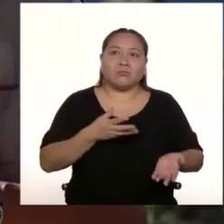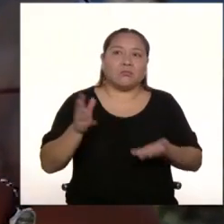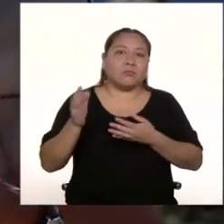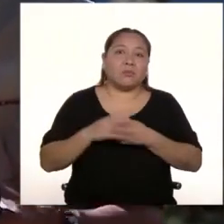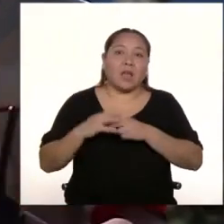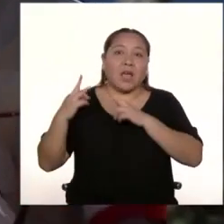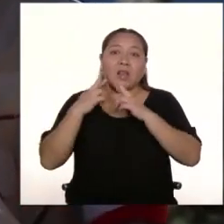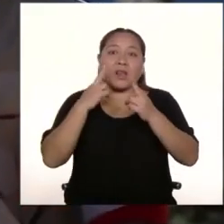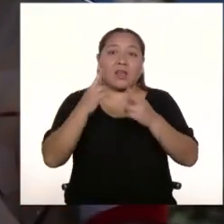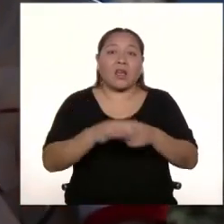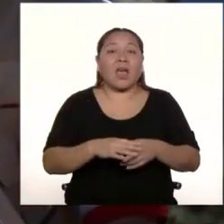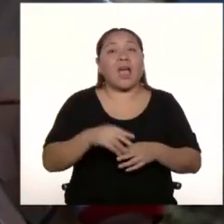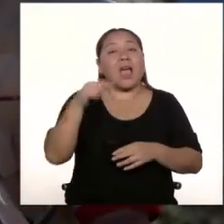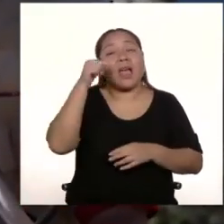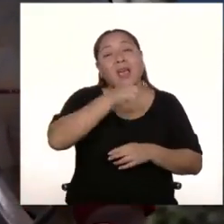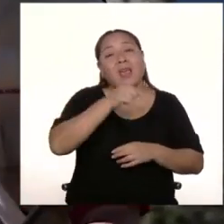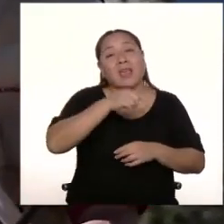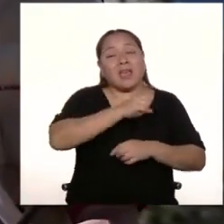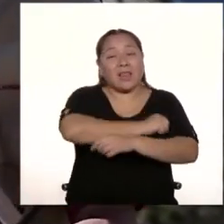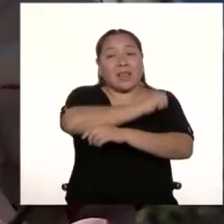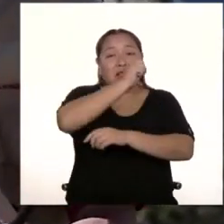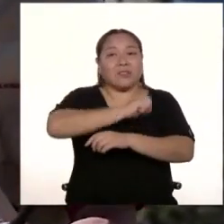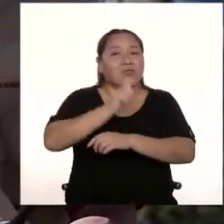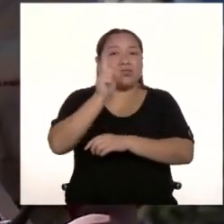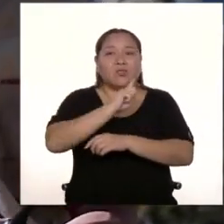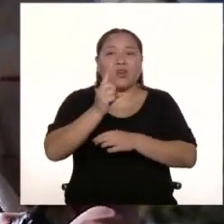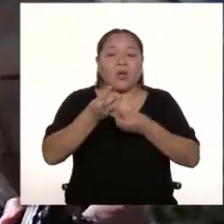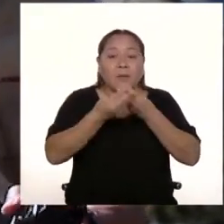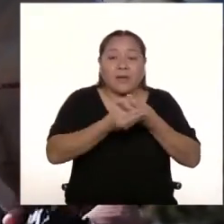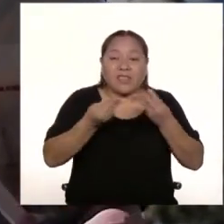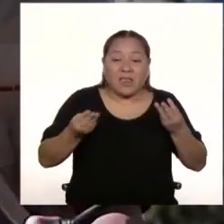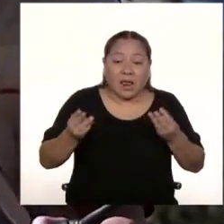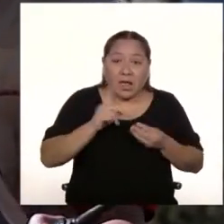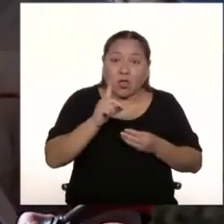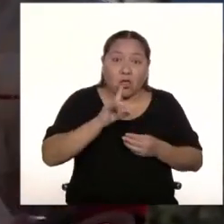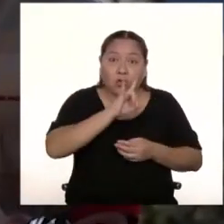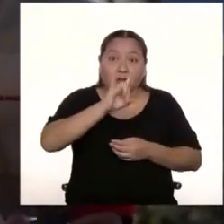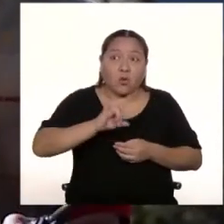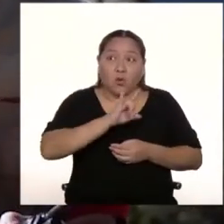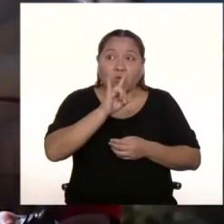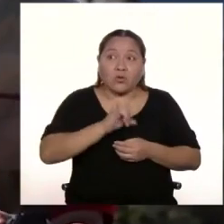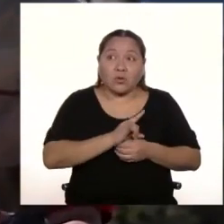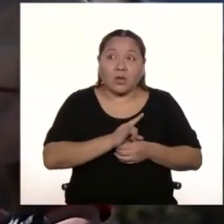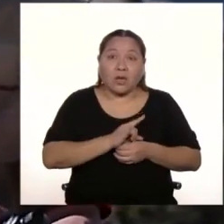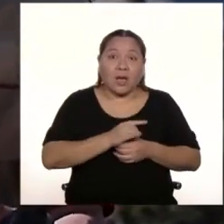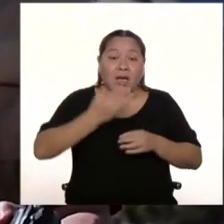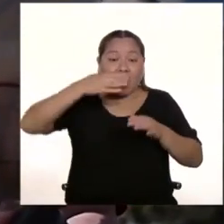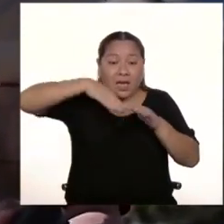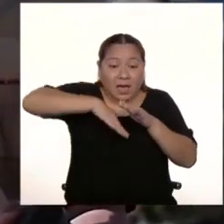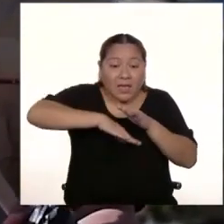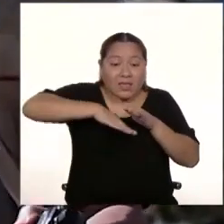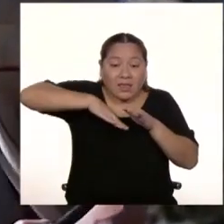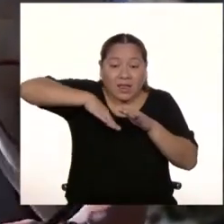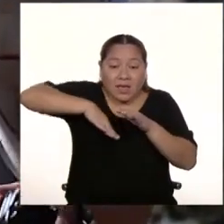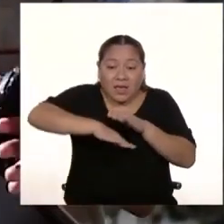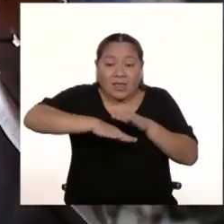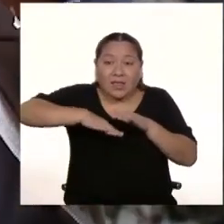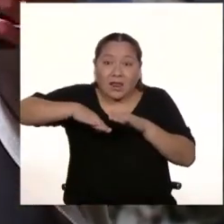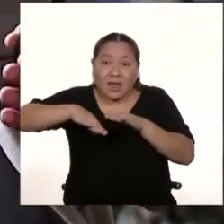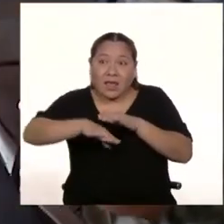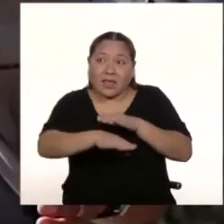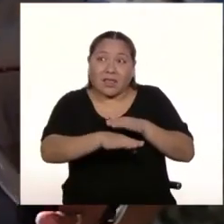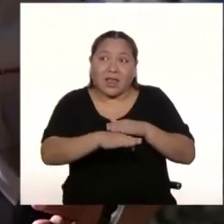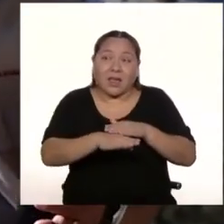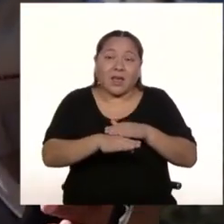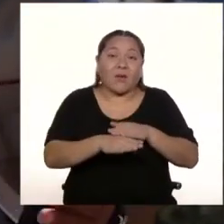río. En lo andino es totalmente diferente. Todo el material de desecho va ingresando al interior de las terrazas. Para construir